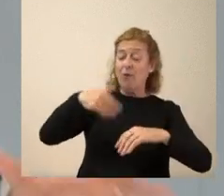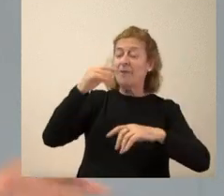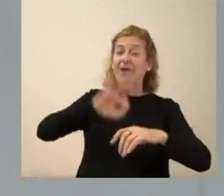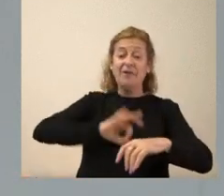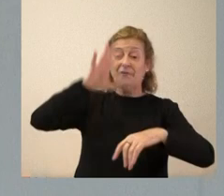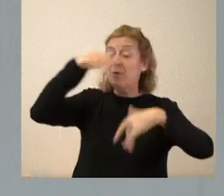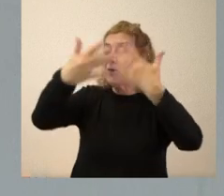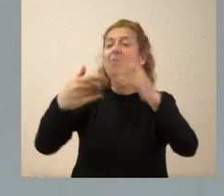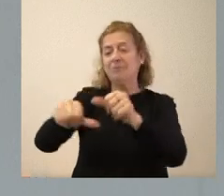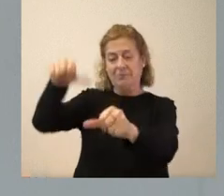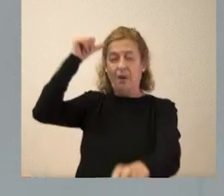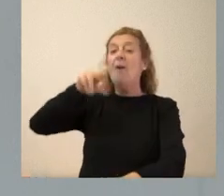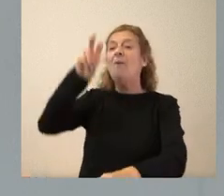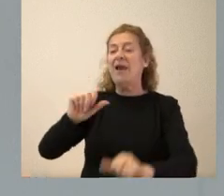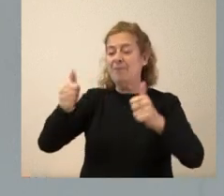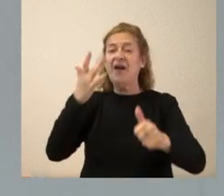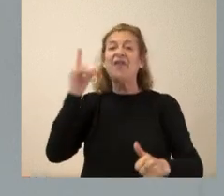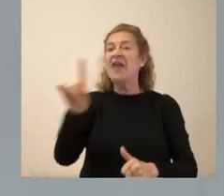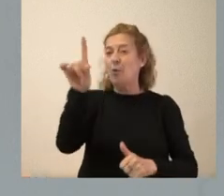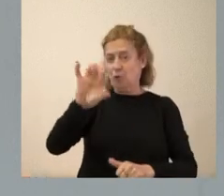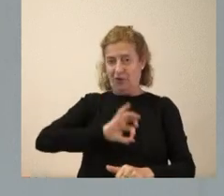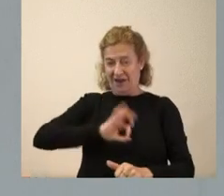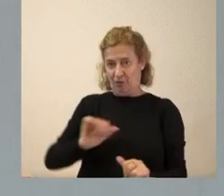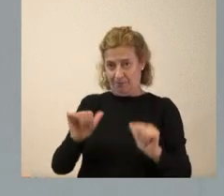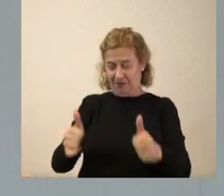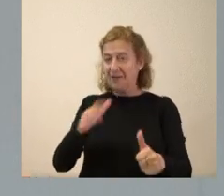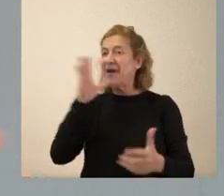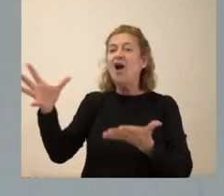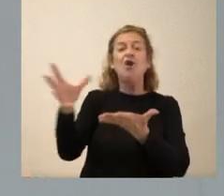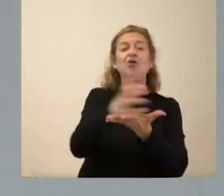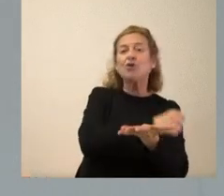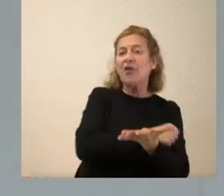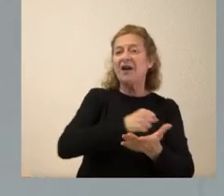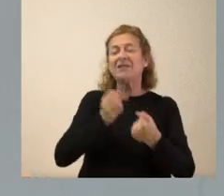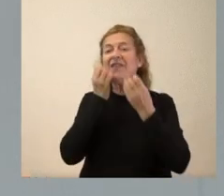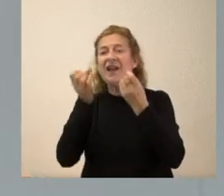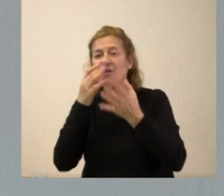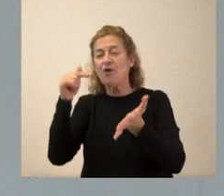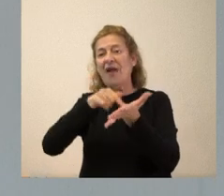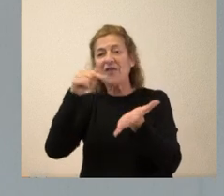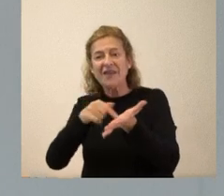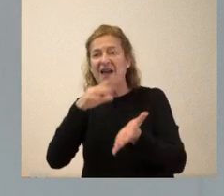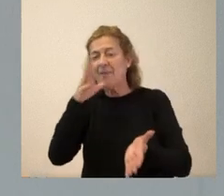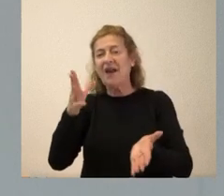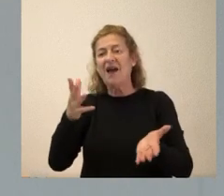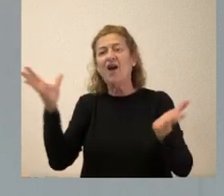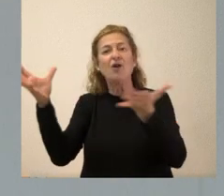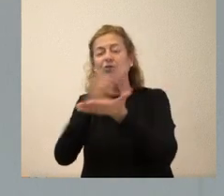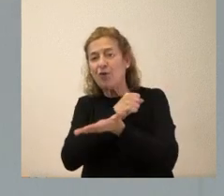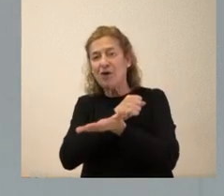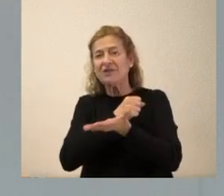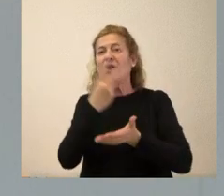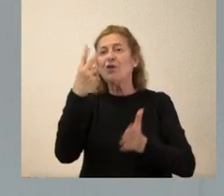aprobaremos para toda la vigencia de ese periodo positivo y será por tanto desde el 1 de enero para todo el partido positivo para toda la declaración de la renta correspondiente al ejercicio